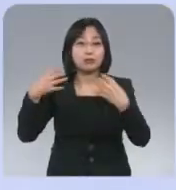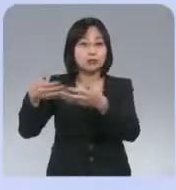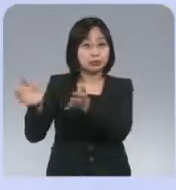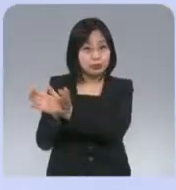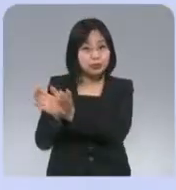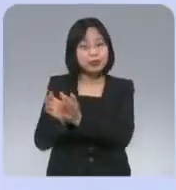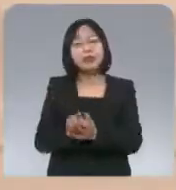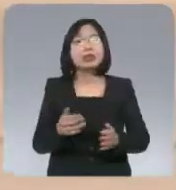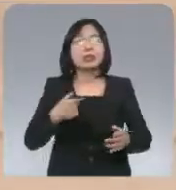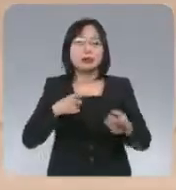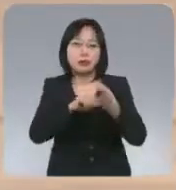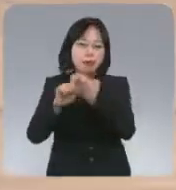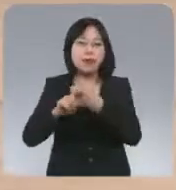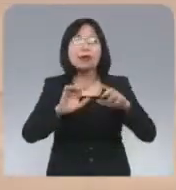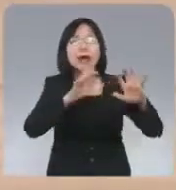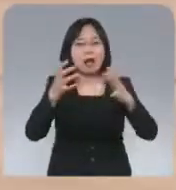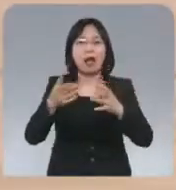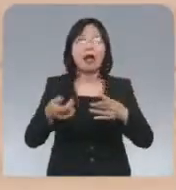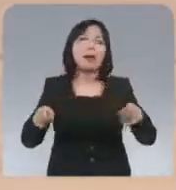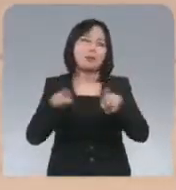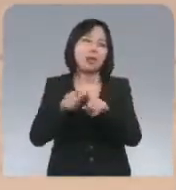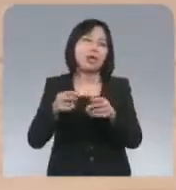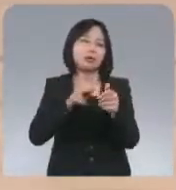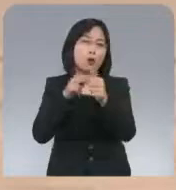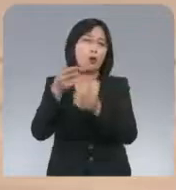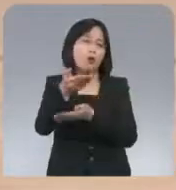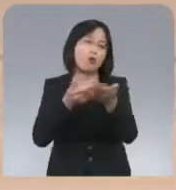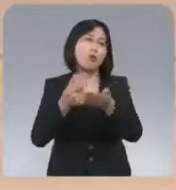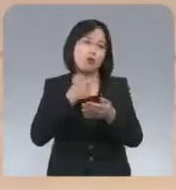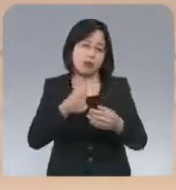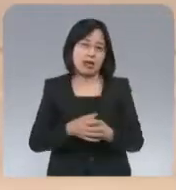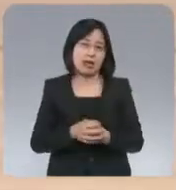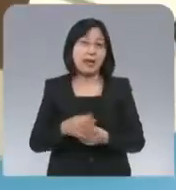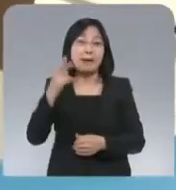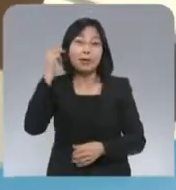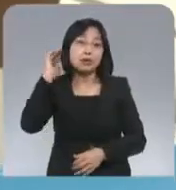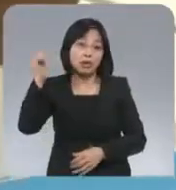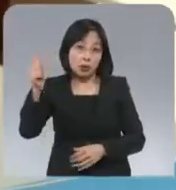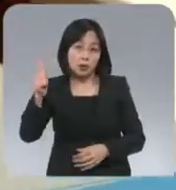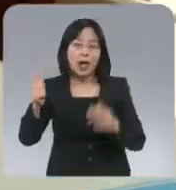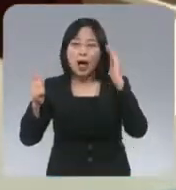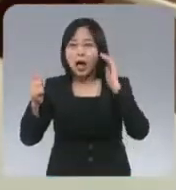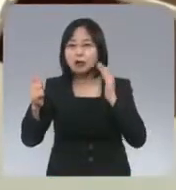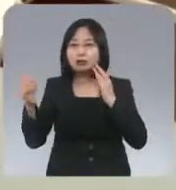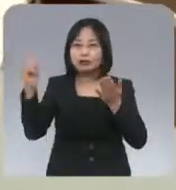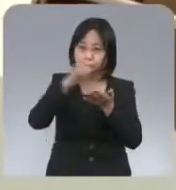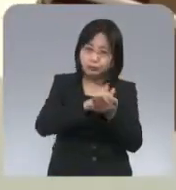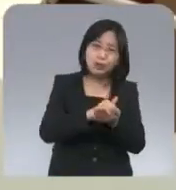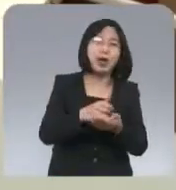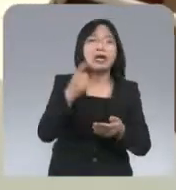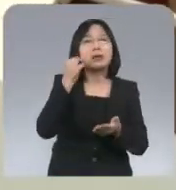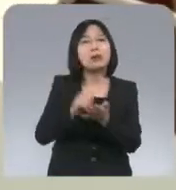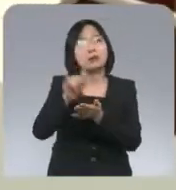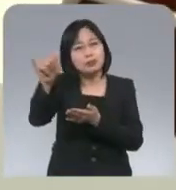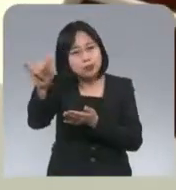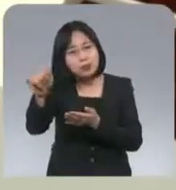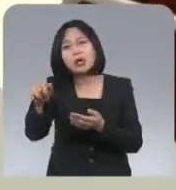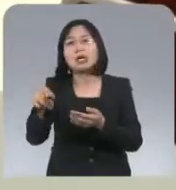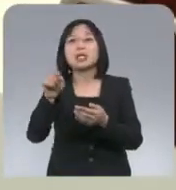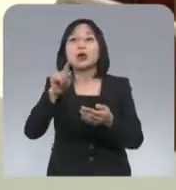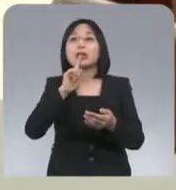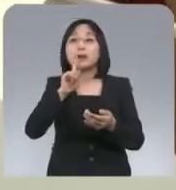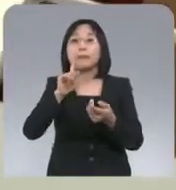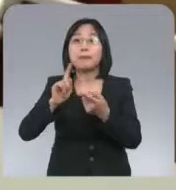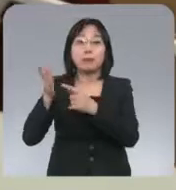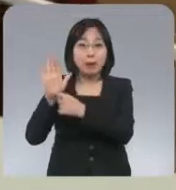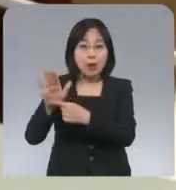otros países al tiempo de aludir al viaje que próximamente realizará el presidente yo bailé a japón ya corea del sur ha enfatizado implícitamente